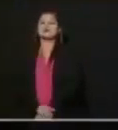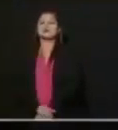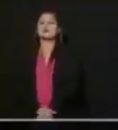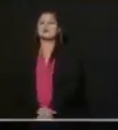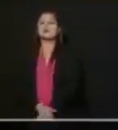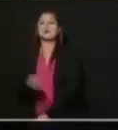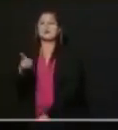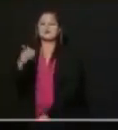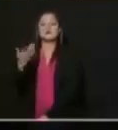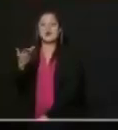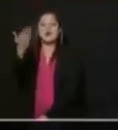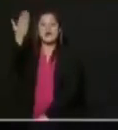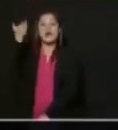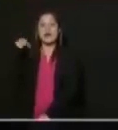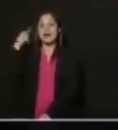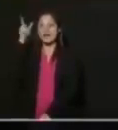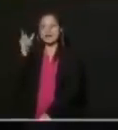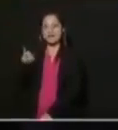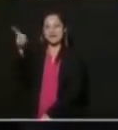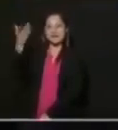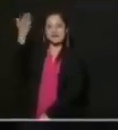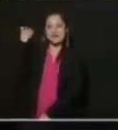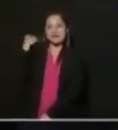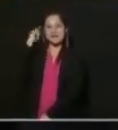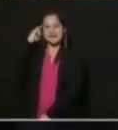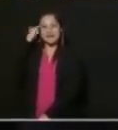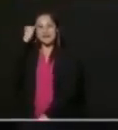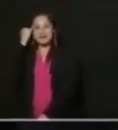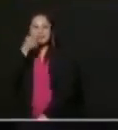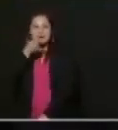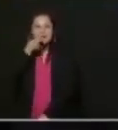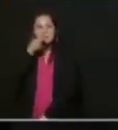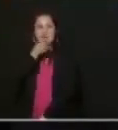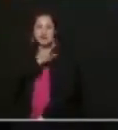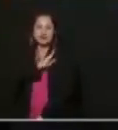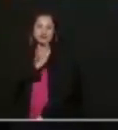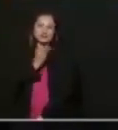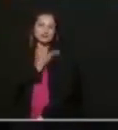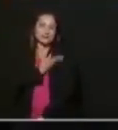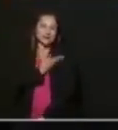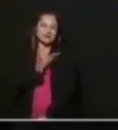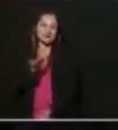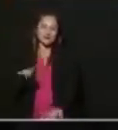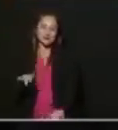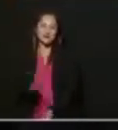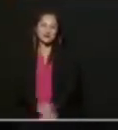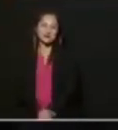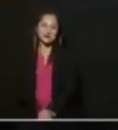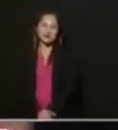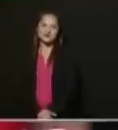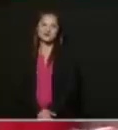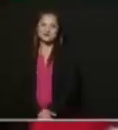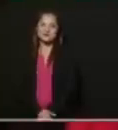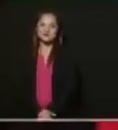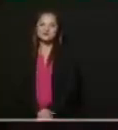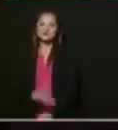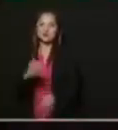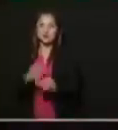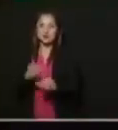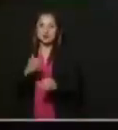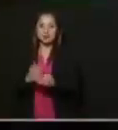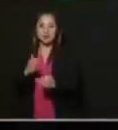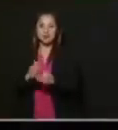la Nueva España, sí. Jerónimo, el sí, indio hablaba español, señoras, señores. ¿Verdad? Y miren, aquí se le está